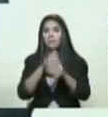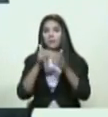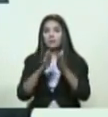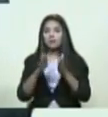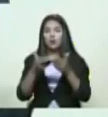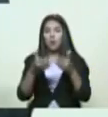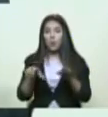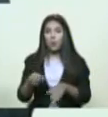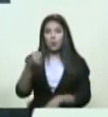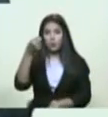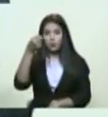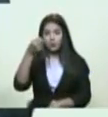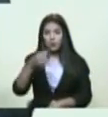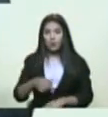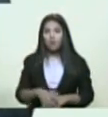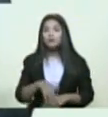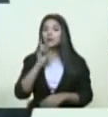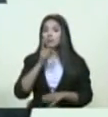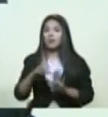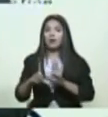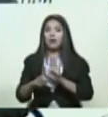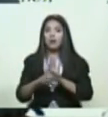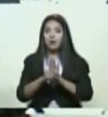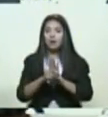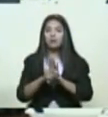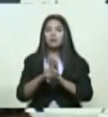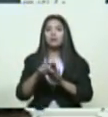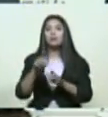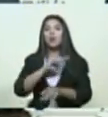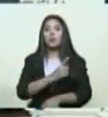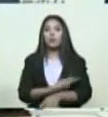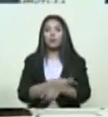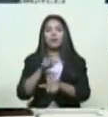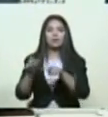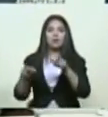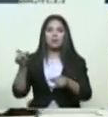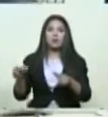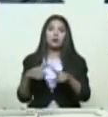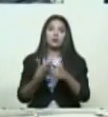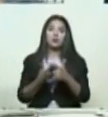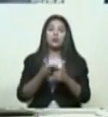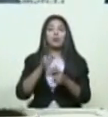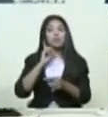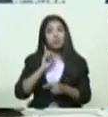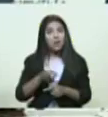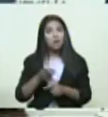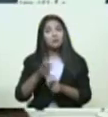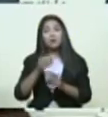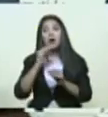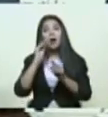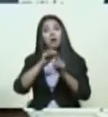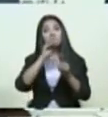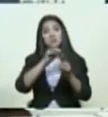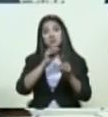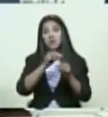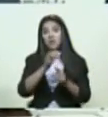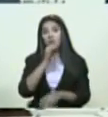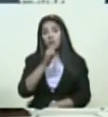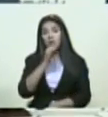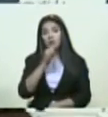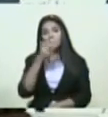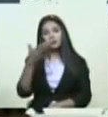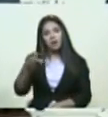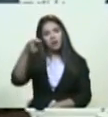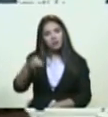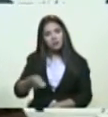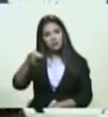Público y la ley orgánica del Poder Ciudadano. Por lo tanto, quien le corresponderá hacer esos anuncios es al